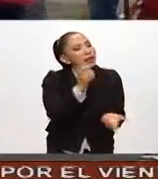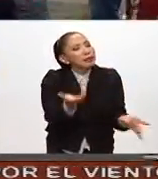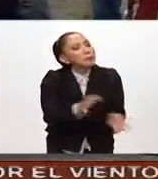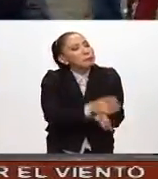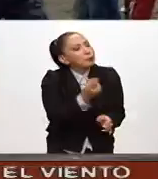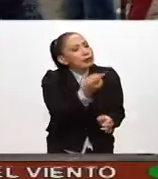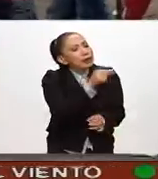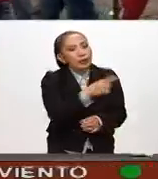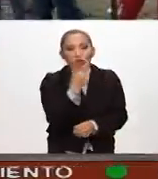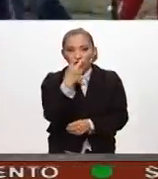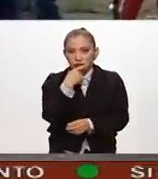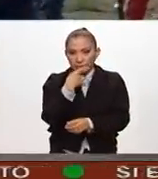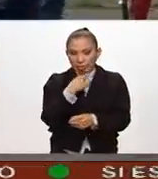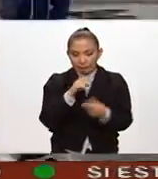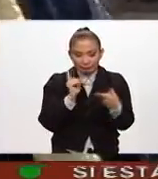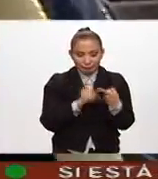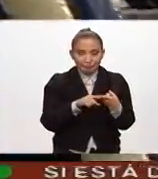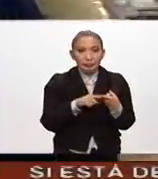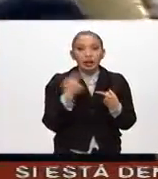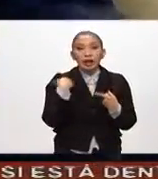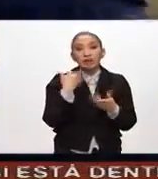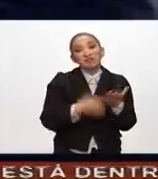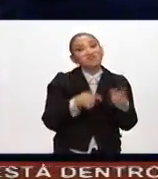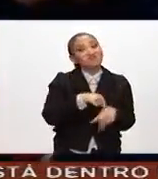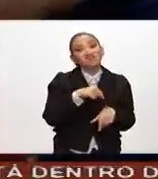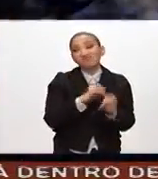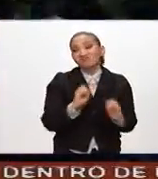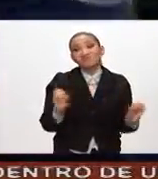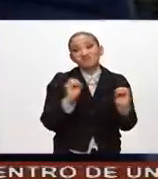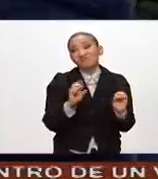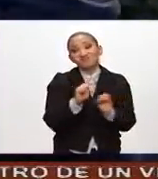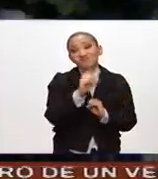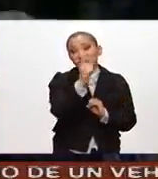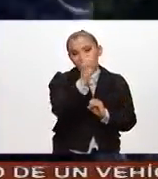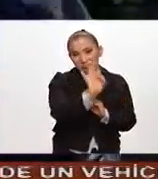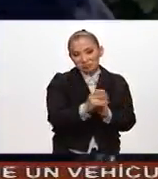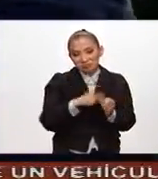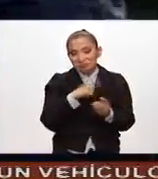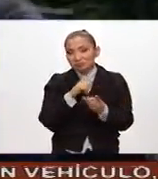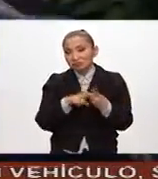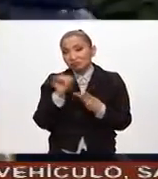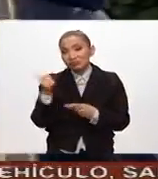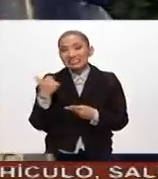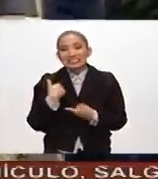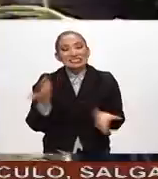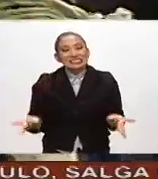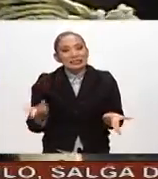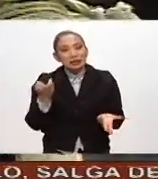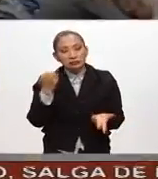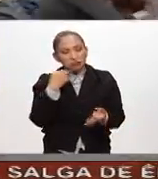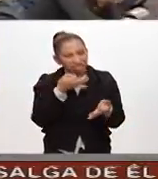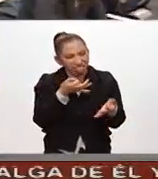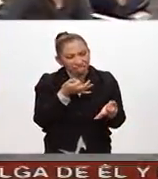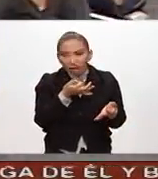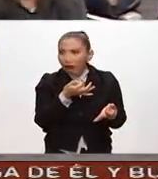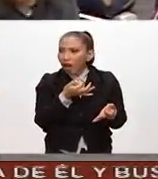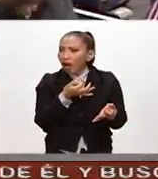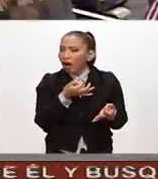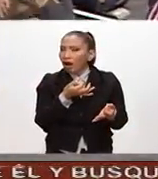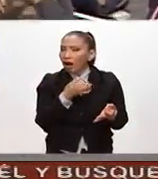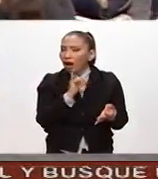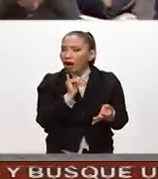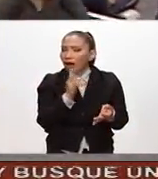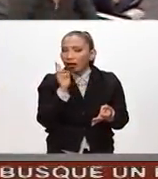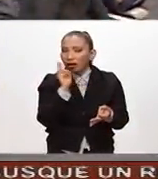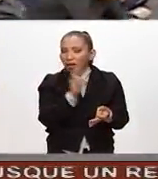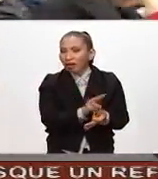ejercicio? 2 argumentos. En primerísimo lugar, la falta de tiempo, 31%. Y en segundo lugar, eso nos llamó muchísimo la atención. No lo habíamos